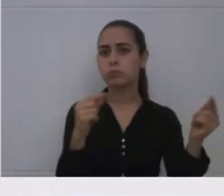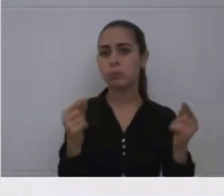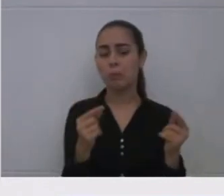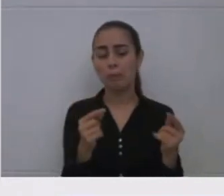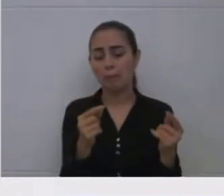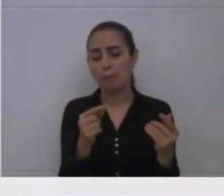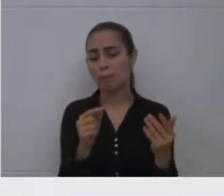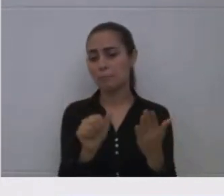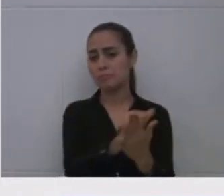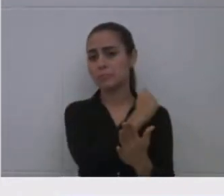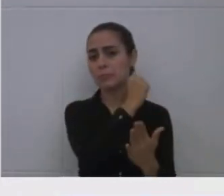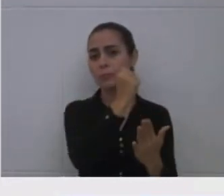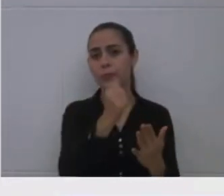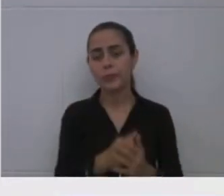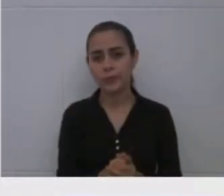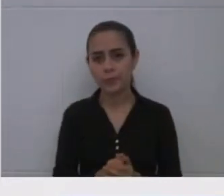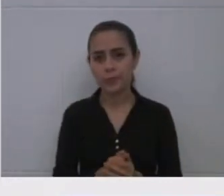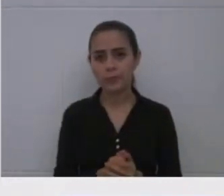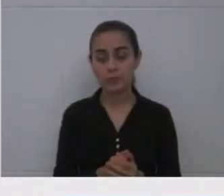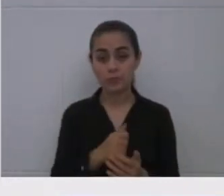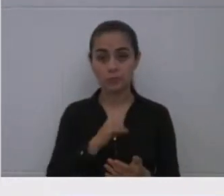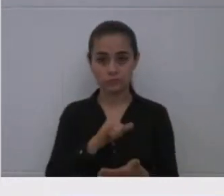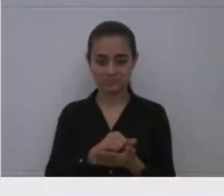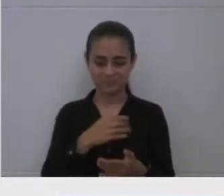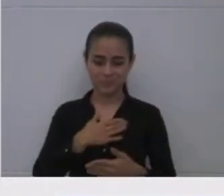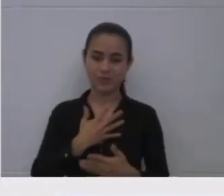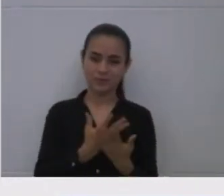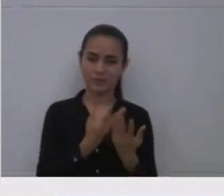del cual yo también era tercera bancada.